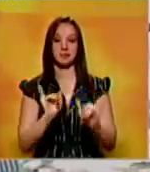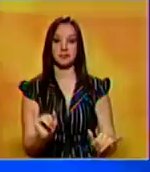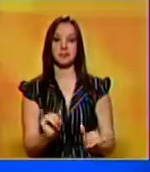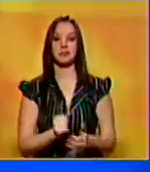benevis